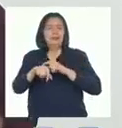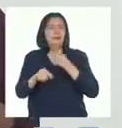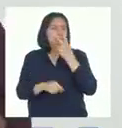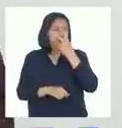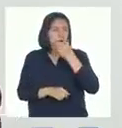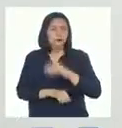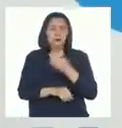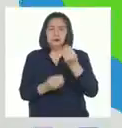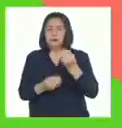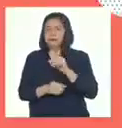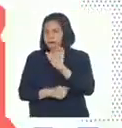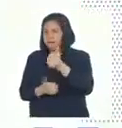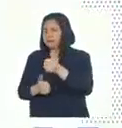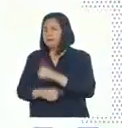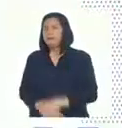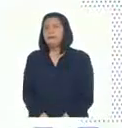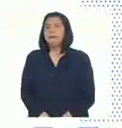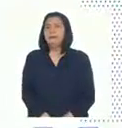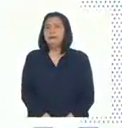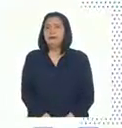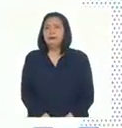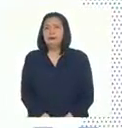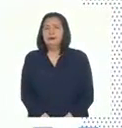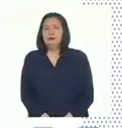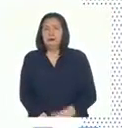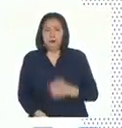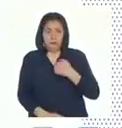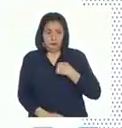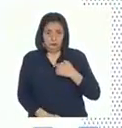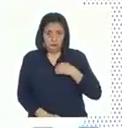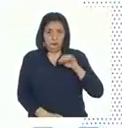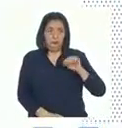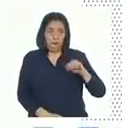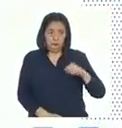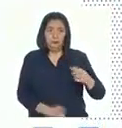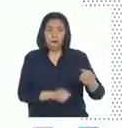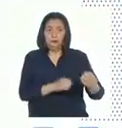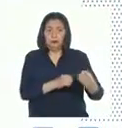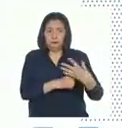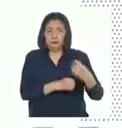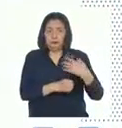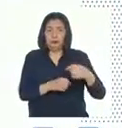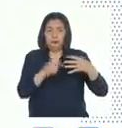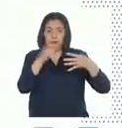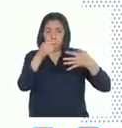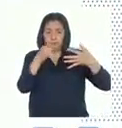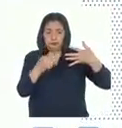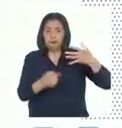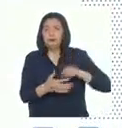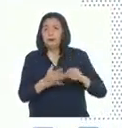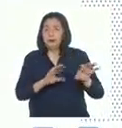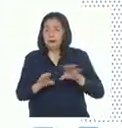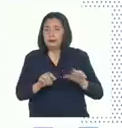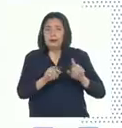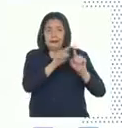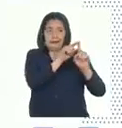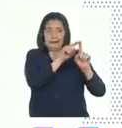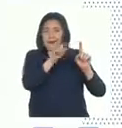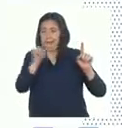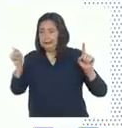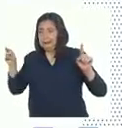quedó. Genial, profesor. He seguido los pasos que nos recomendó para hacer la línea de